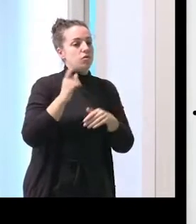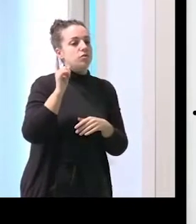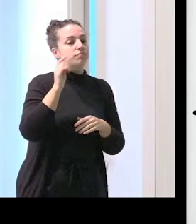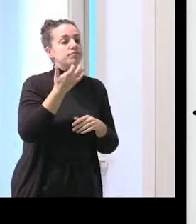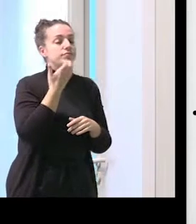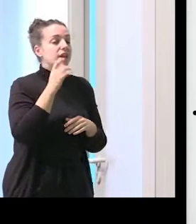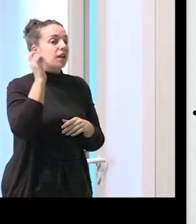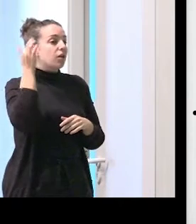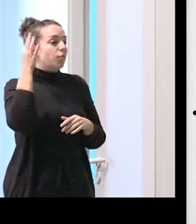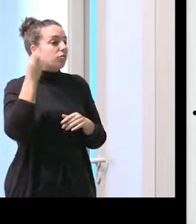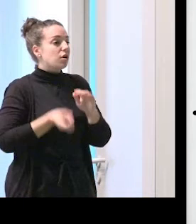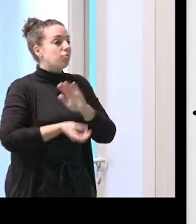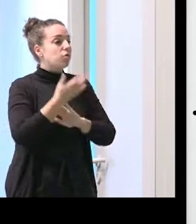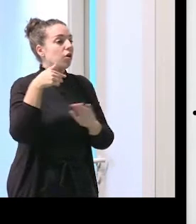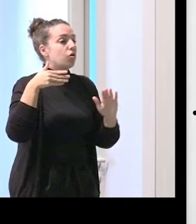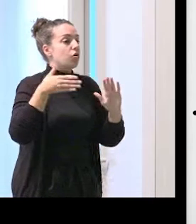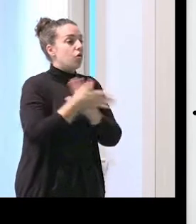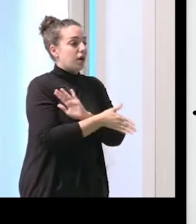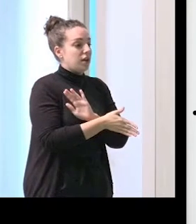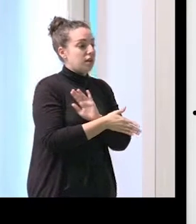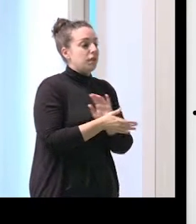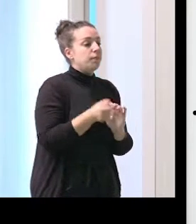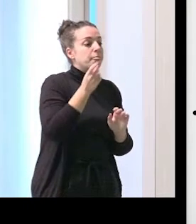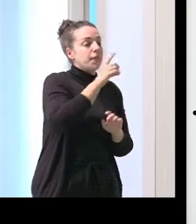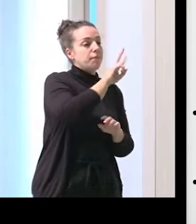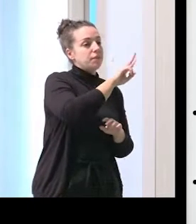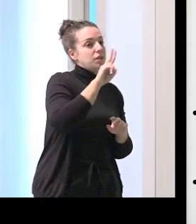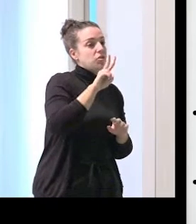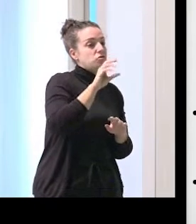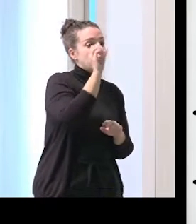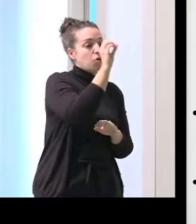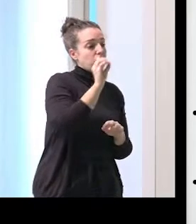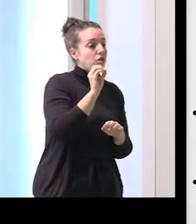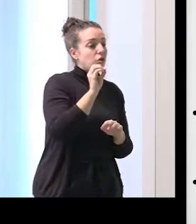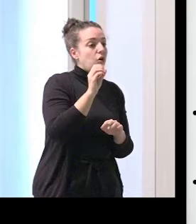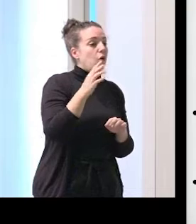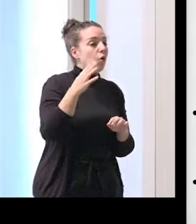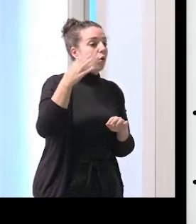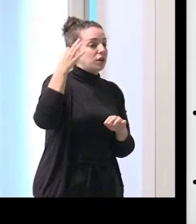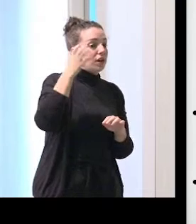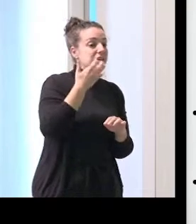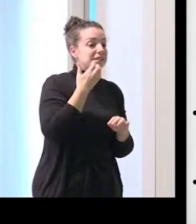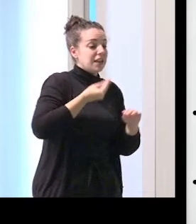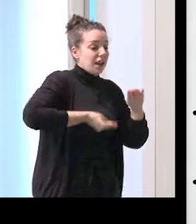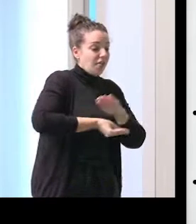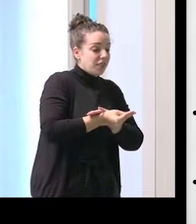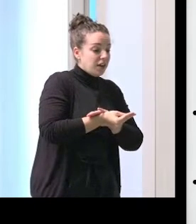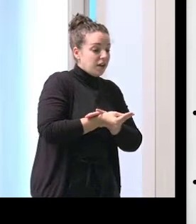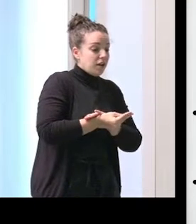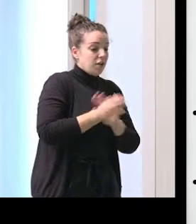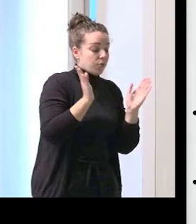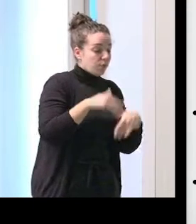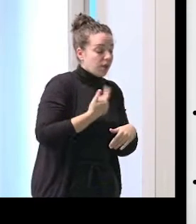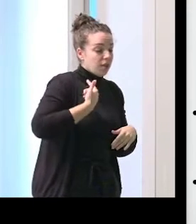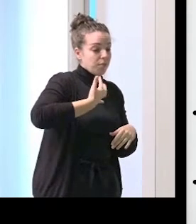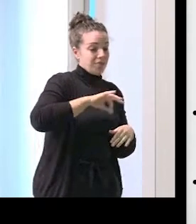hipoacusia suele ser congénita en el 42% de las unilaterales y el 22% de las asimétricas. Si no están presentes al nacer, la mayoría suele desarrollarse antes de los